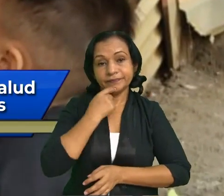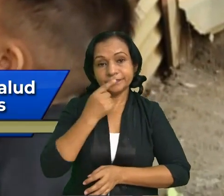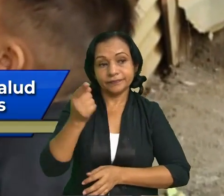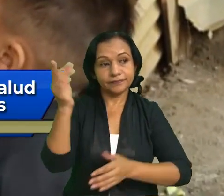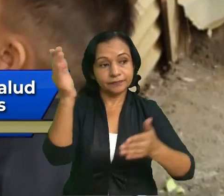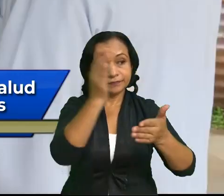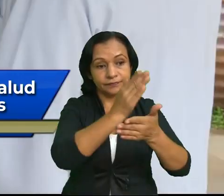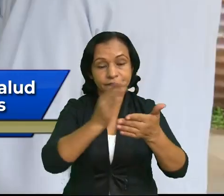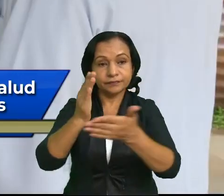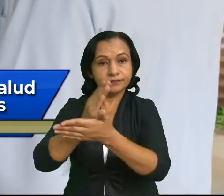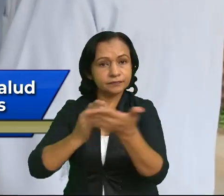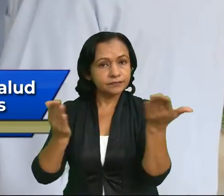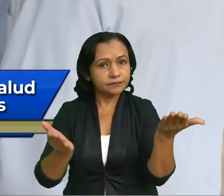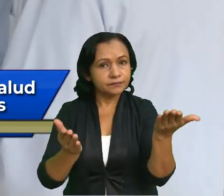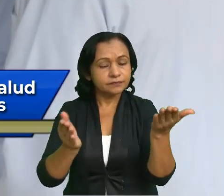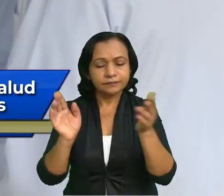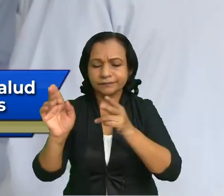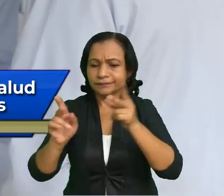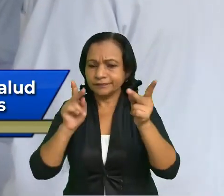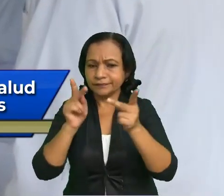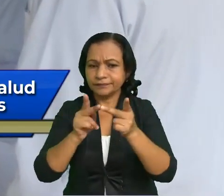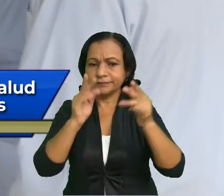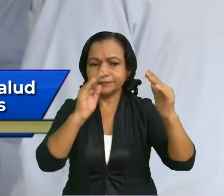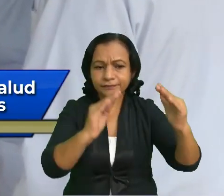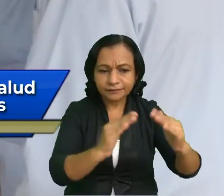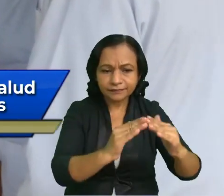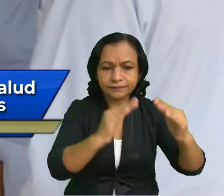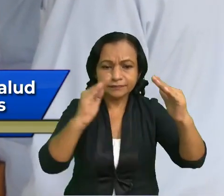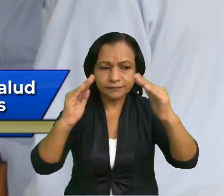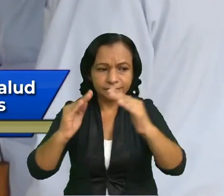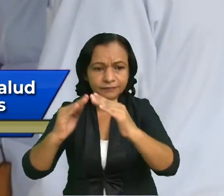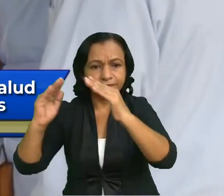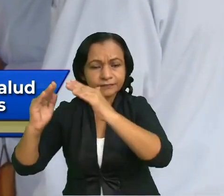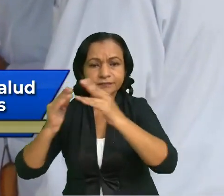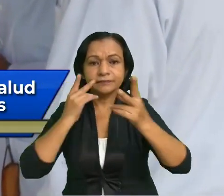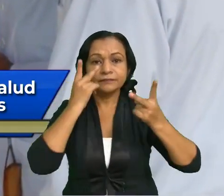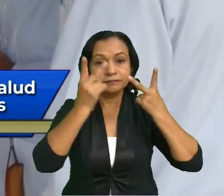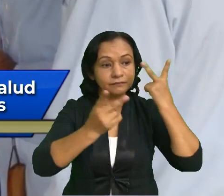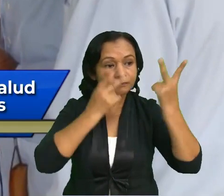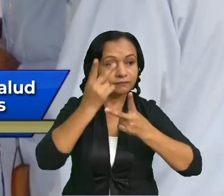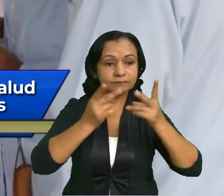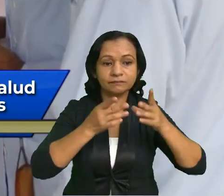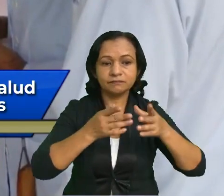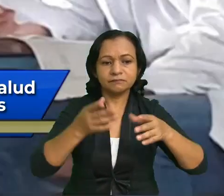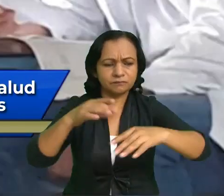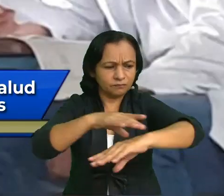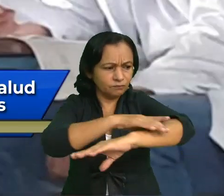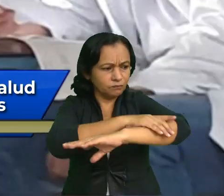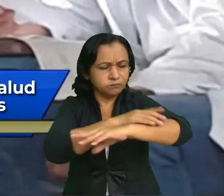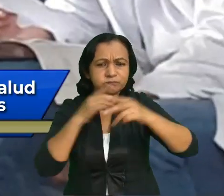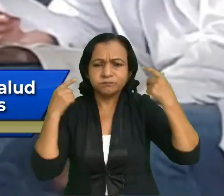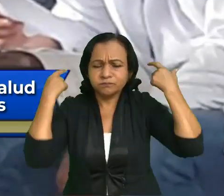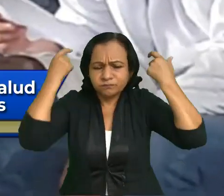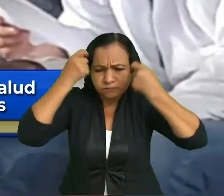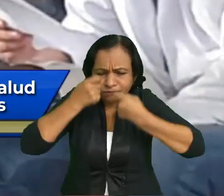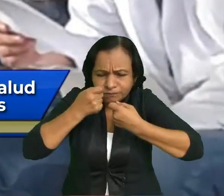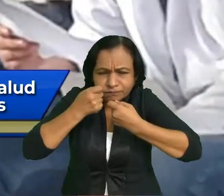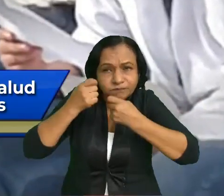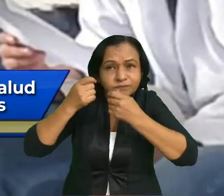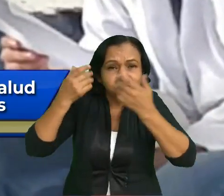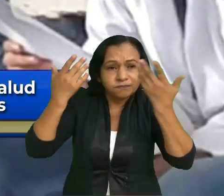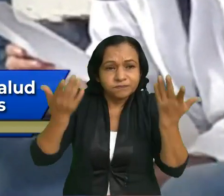sido literal es decir casa a casa y moviéndose con botas con japón' campo te